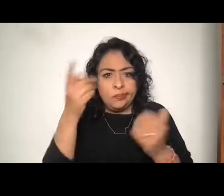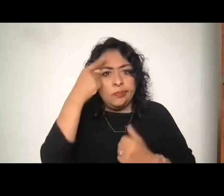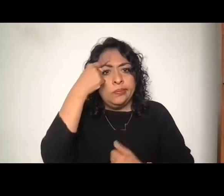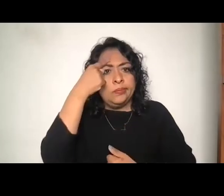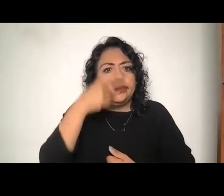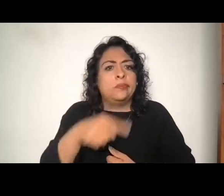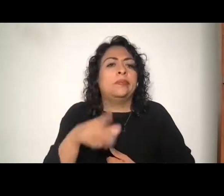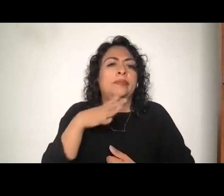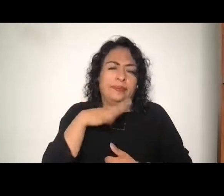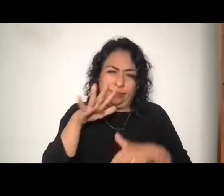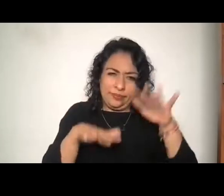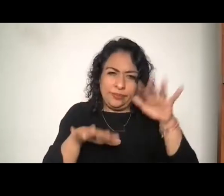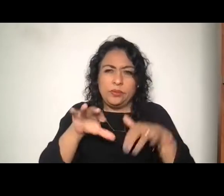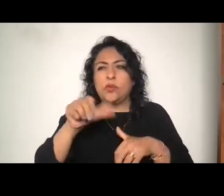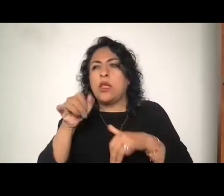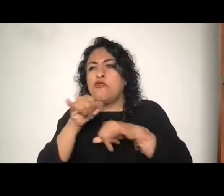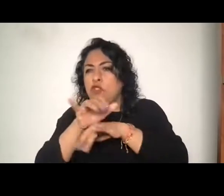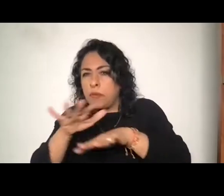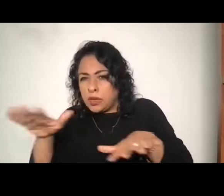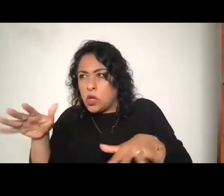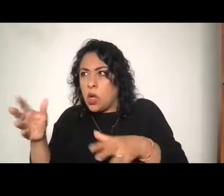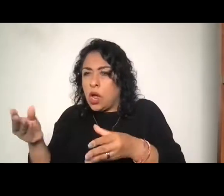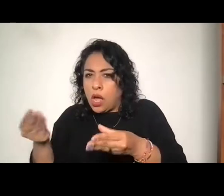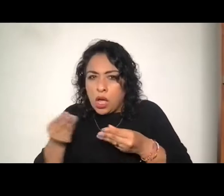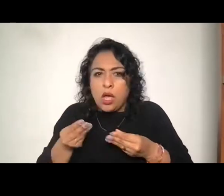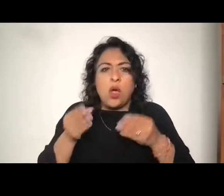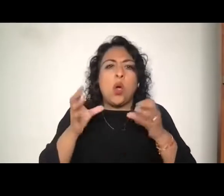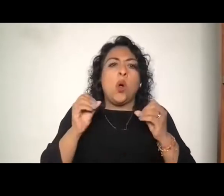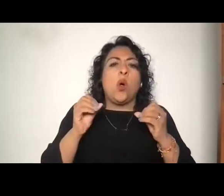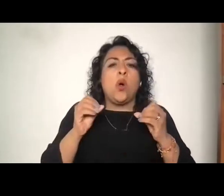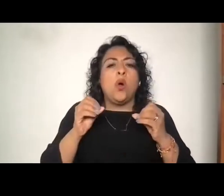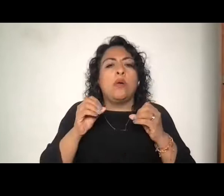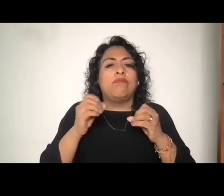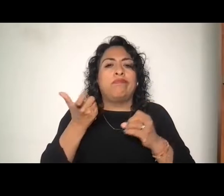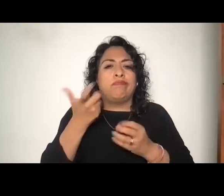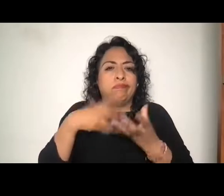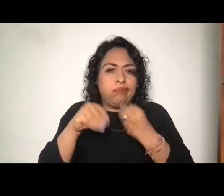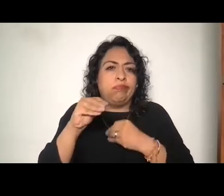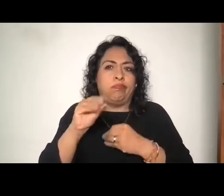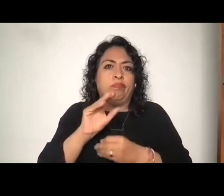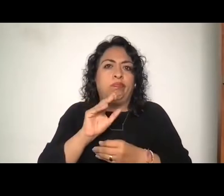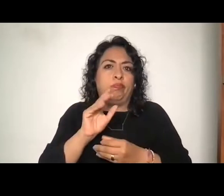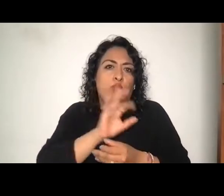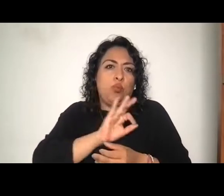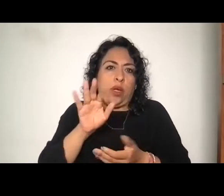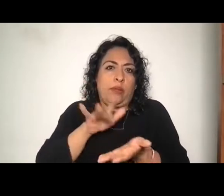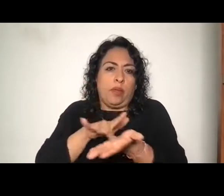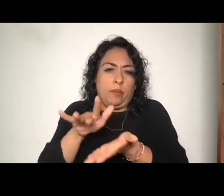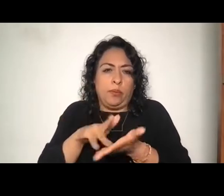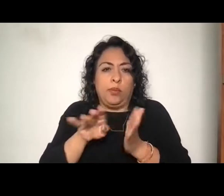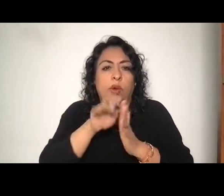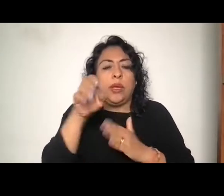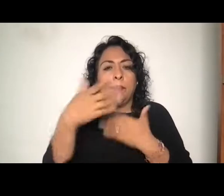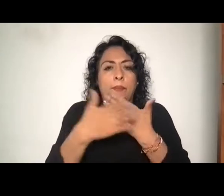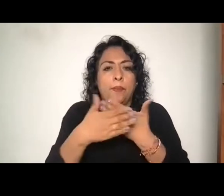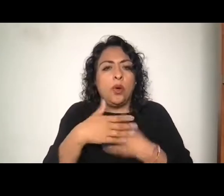a veces otras fuentes y a veces otras ventanas de ingresos. Por ejemplo, vamos a tener